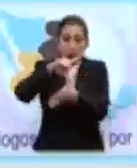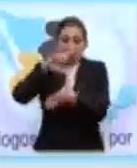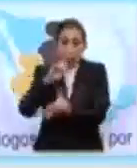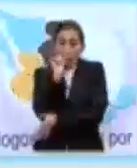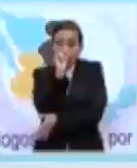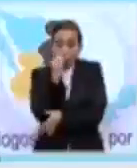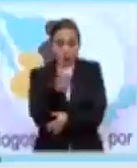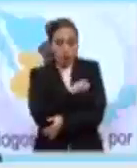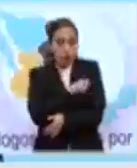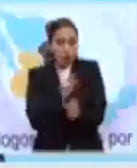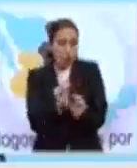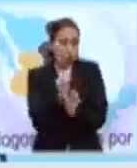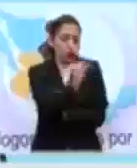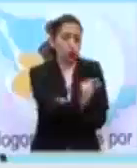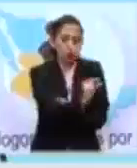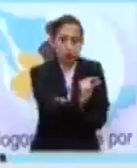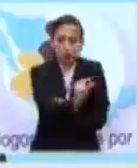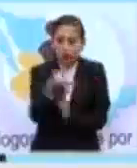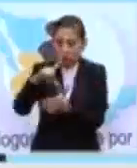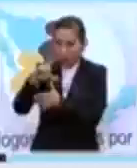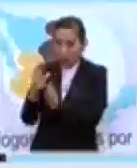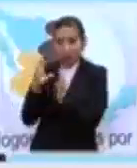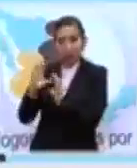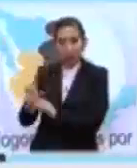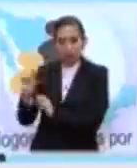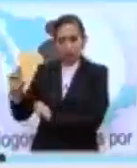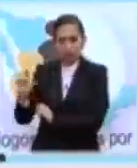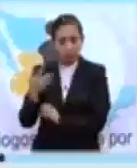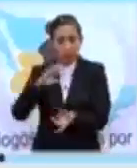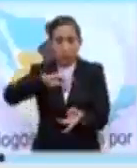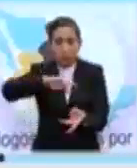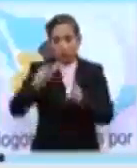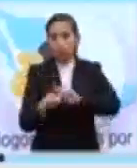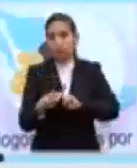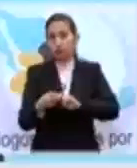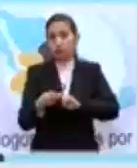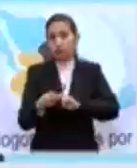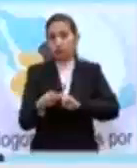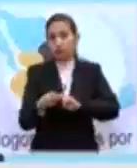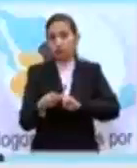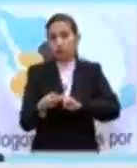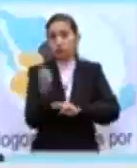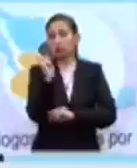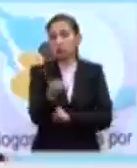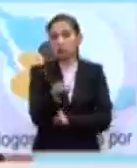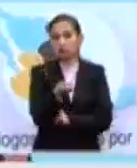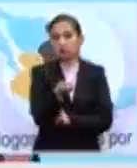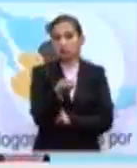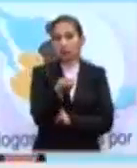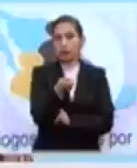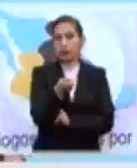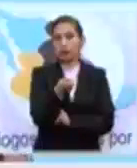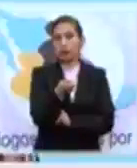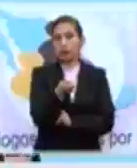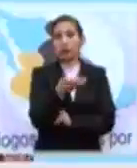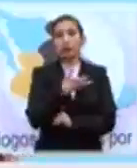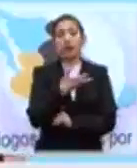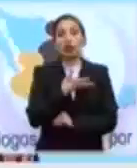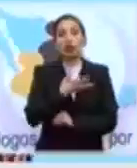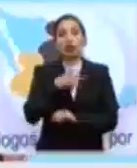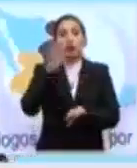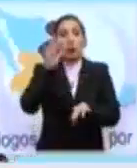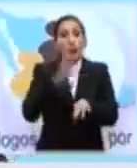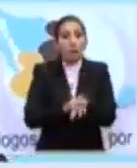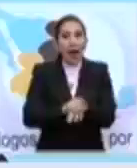que menos invierte, deberíamos invertir la pirámide. ¿Y en qué consiste? de que tenemos que meter